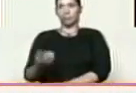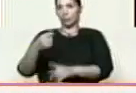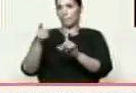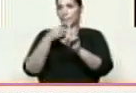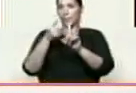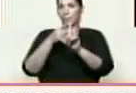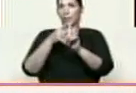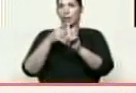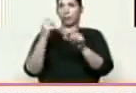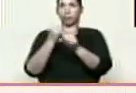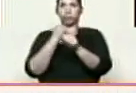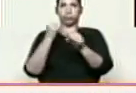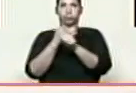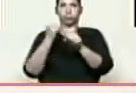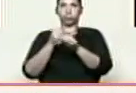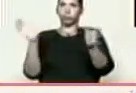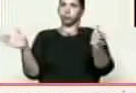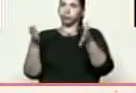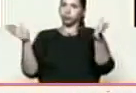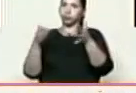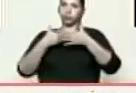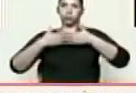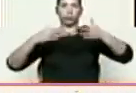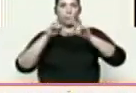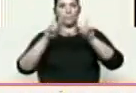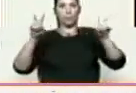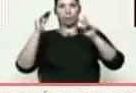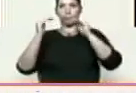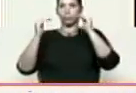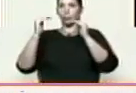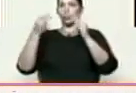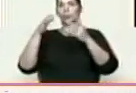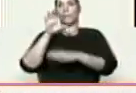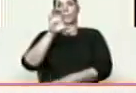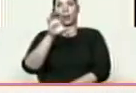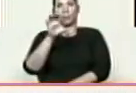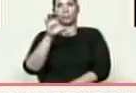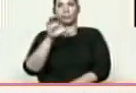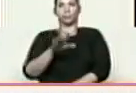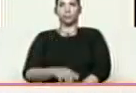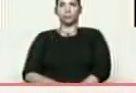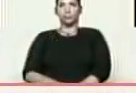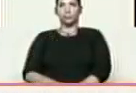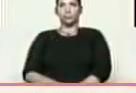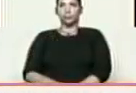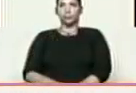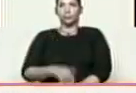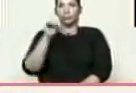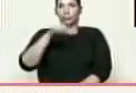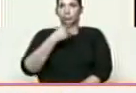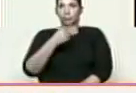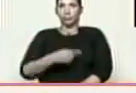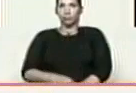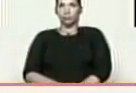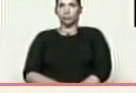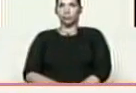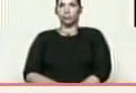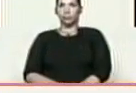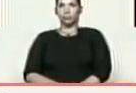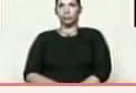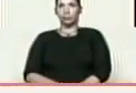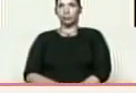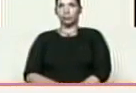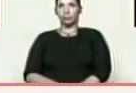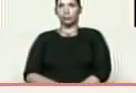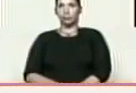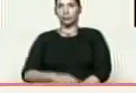sus acciones promover y ser garantes de la paz y estabilidad de la República Bolivariana de Venezuela. Considerando que en ocasión de la cercanía del